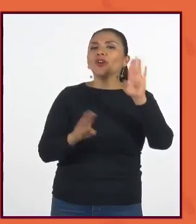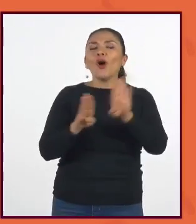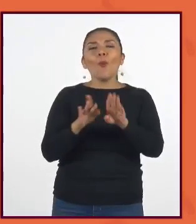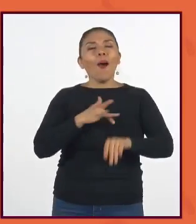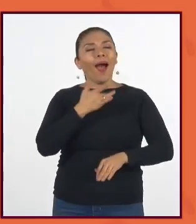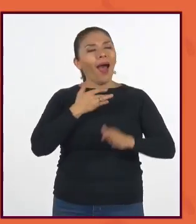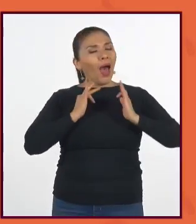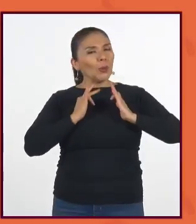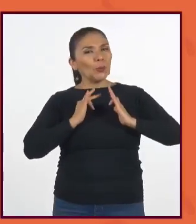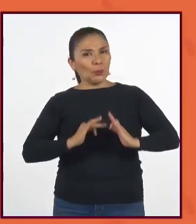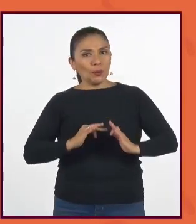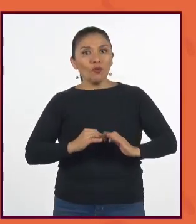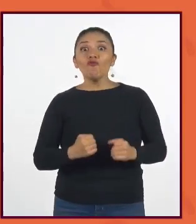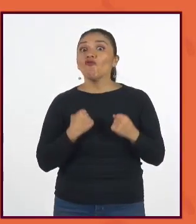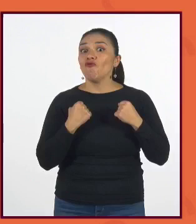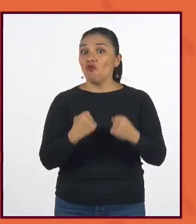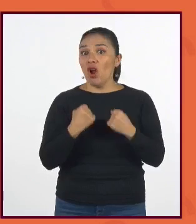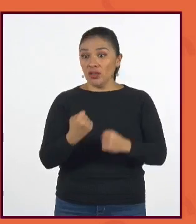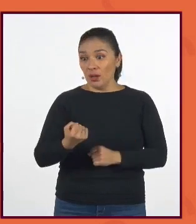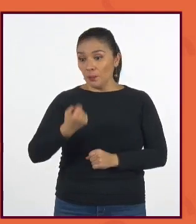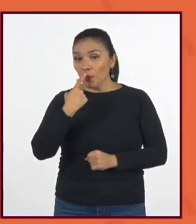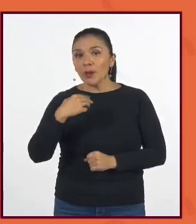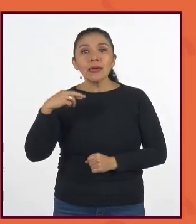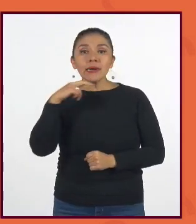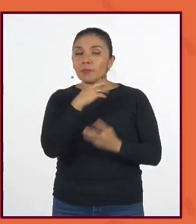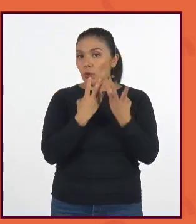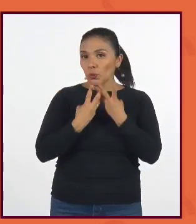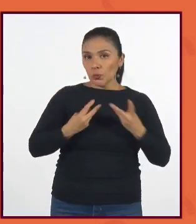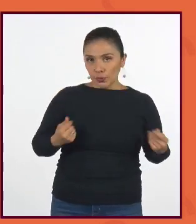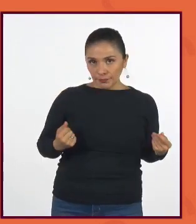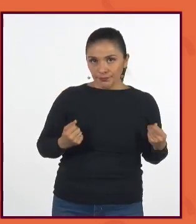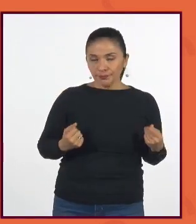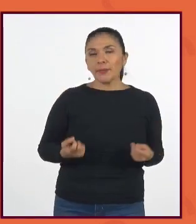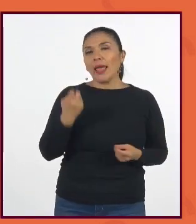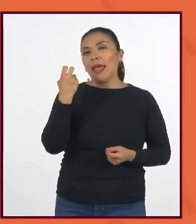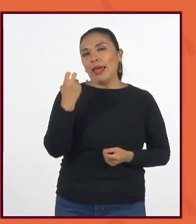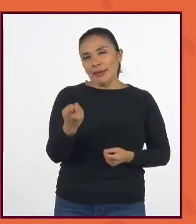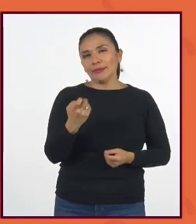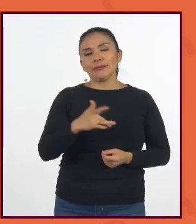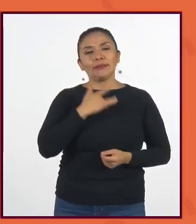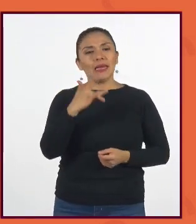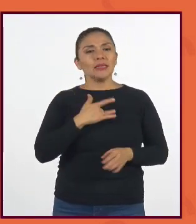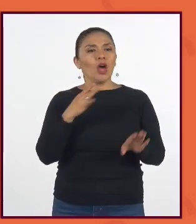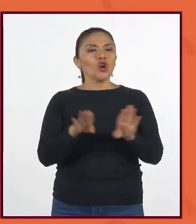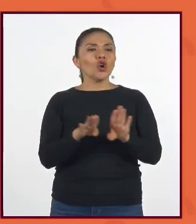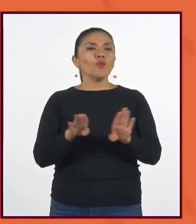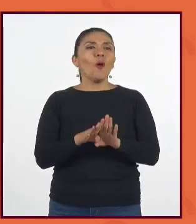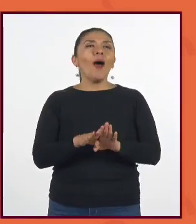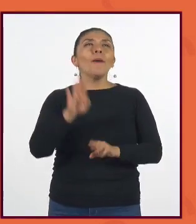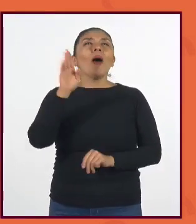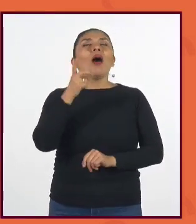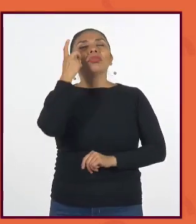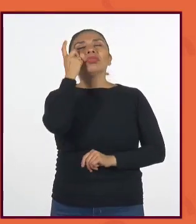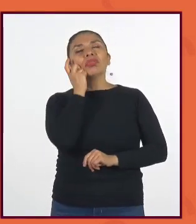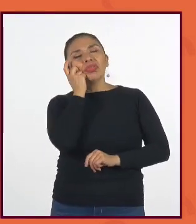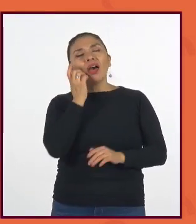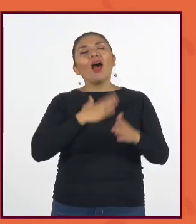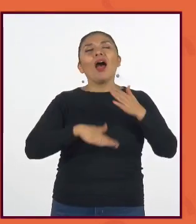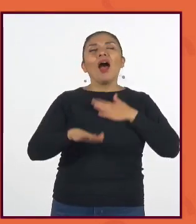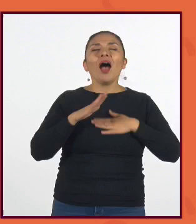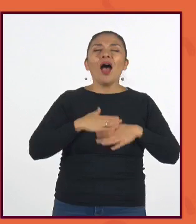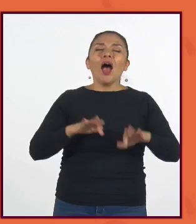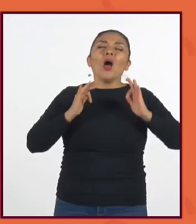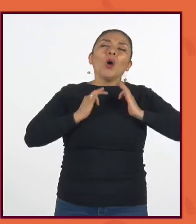y de corto plazo. Entonces generan esta sensación de sedación, de somnolencia, baja